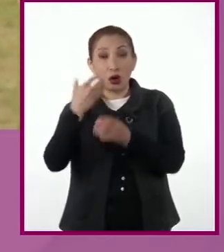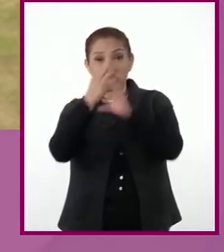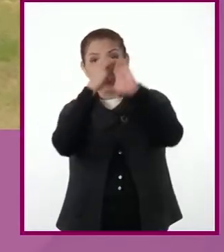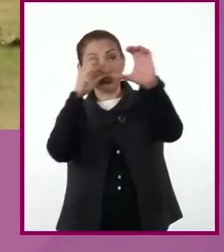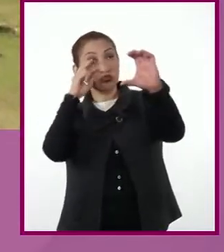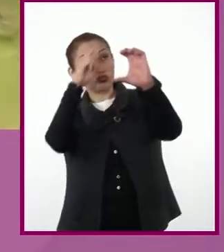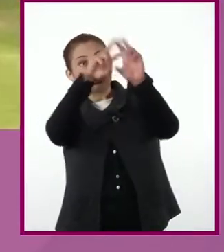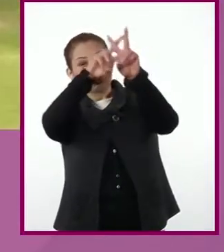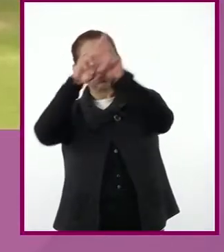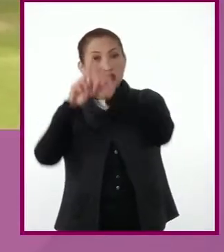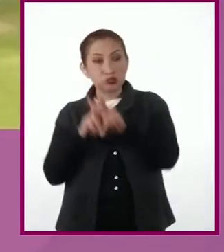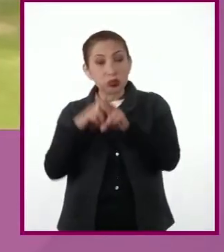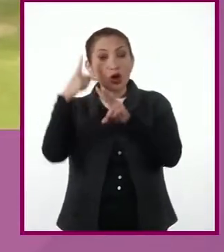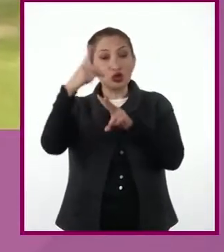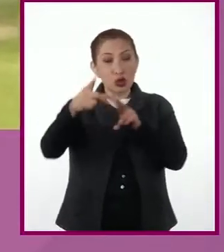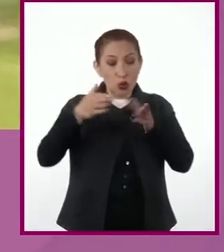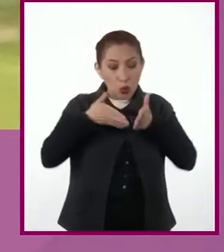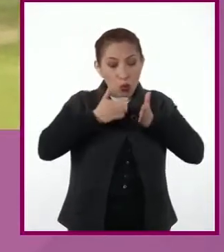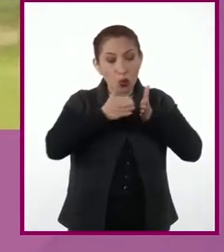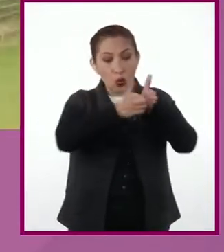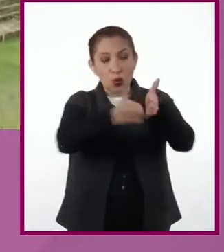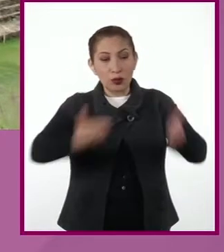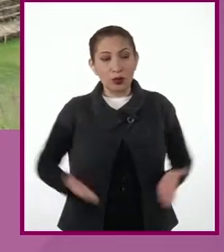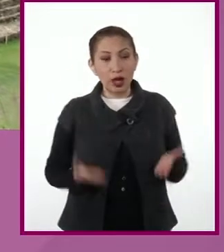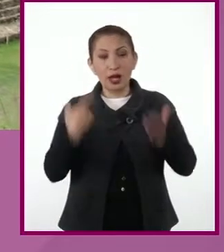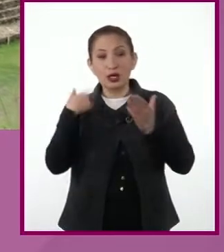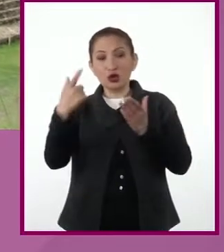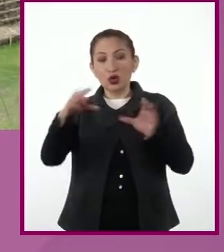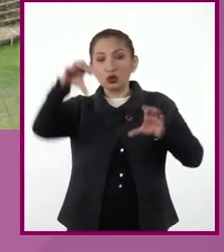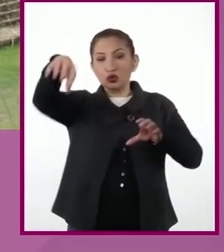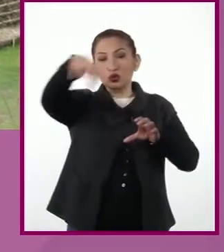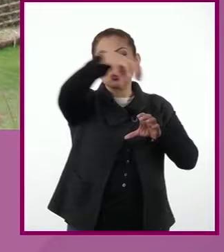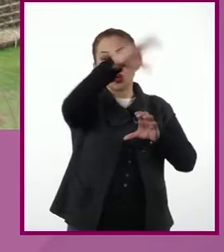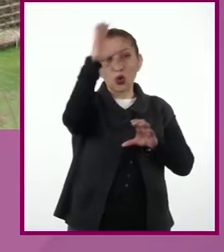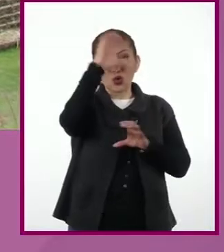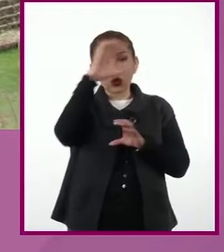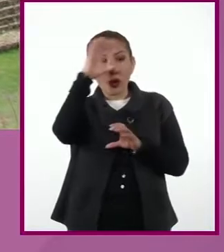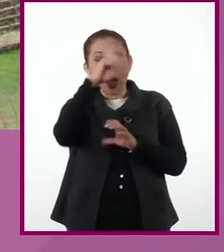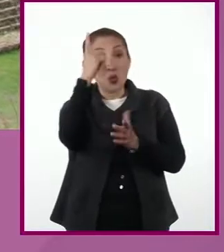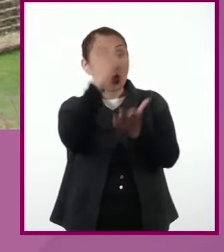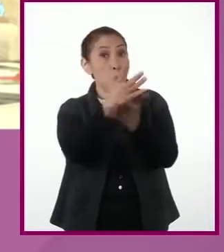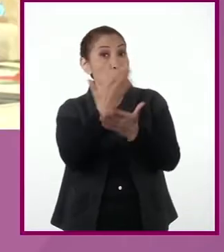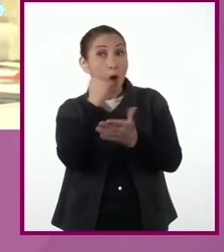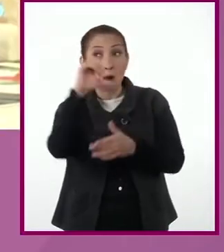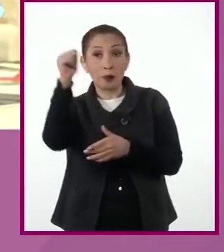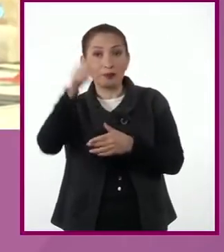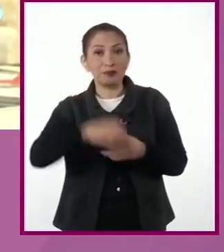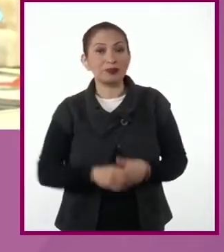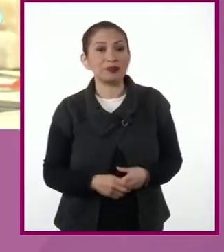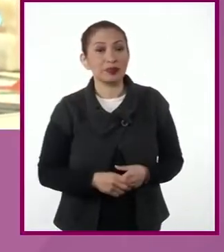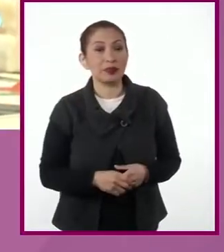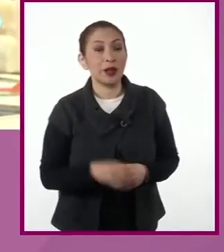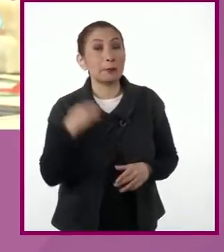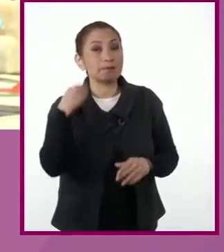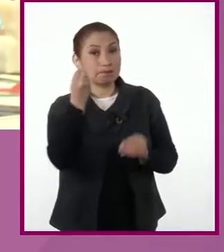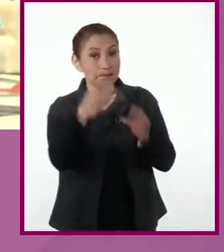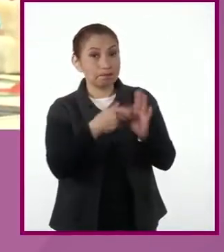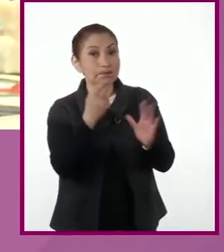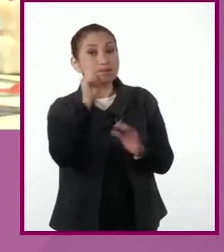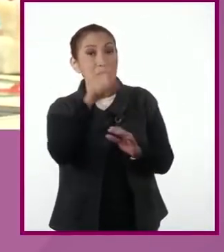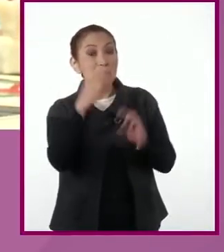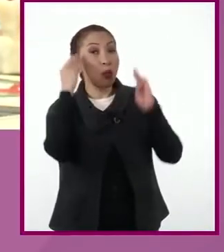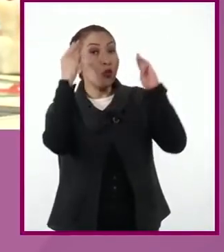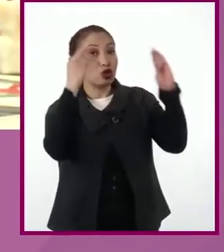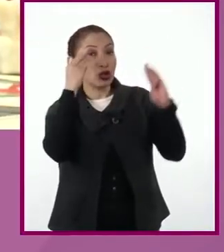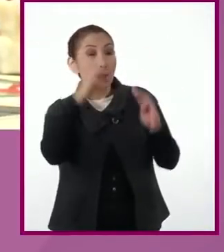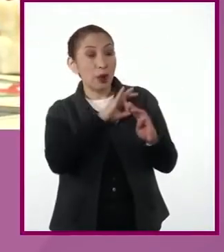observatorio astronómico, su corredor de los danzantes y sus manifestaciones culturales únicas. Con frecuencia, el mismo museo